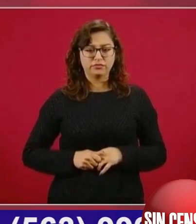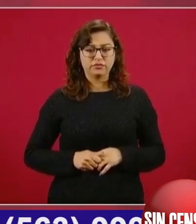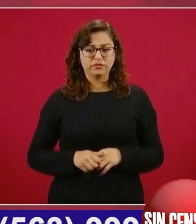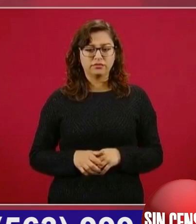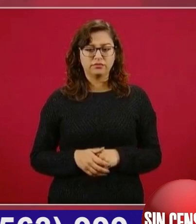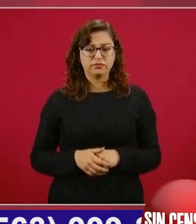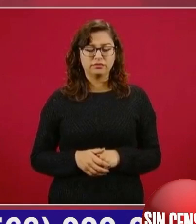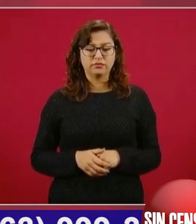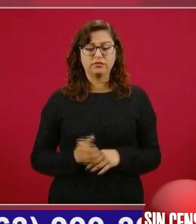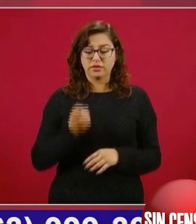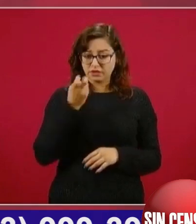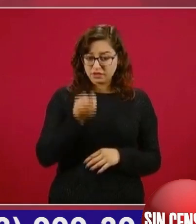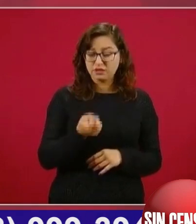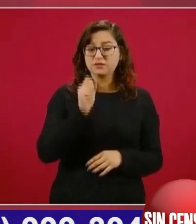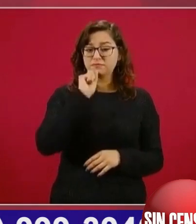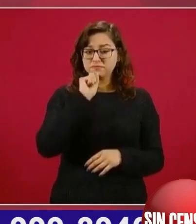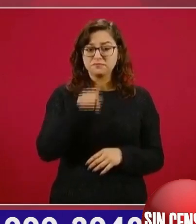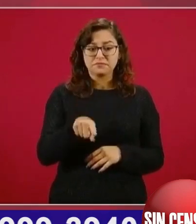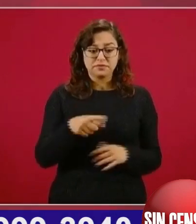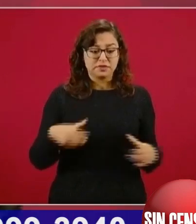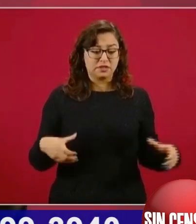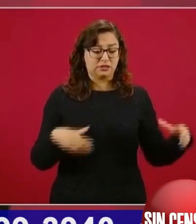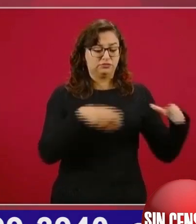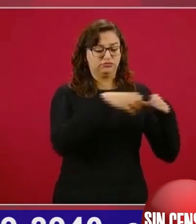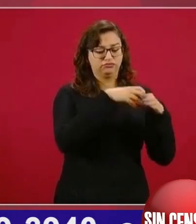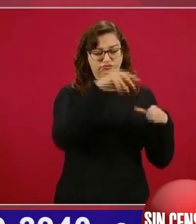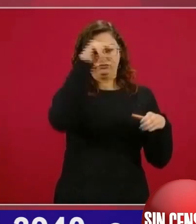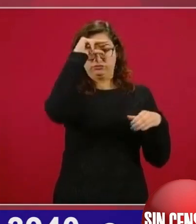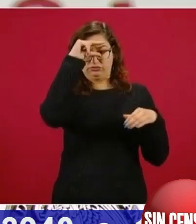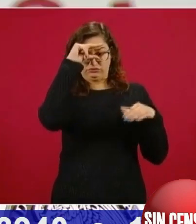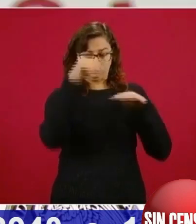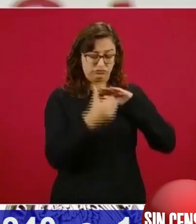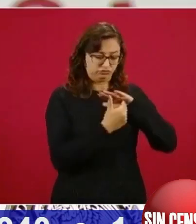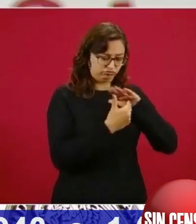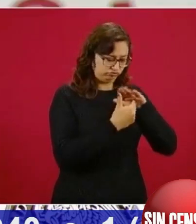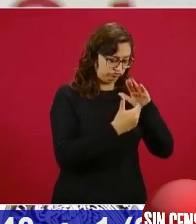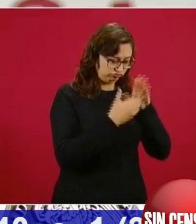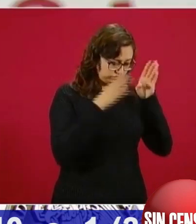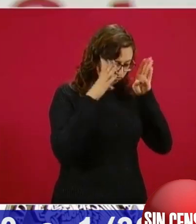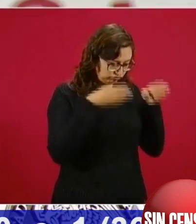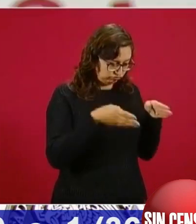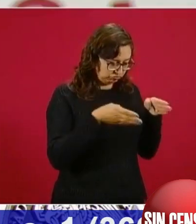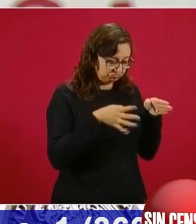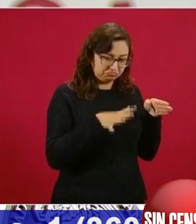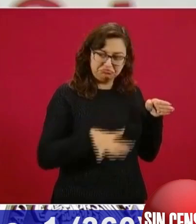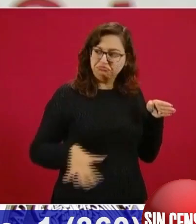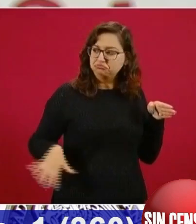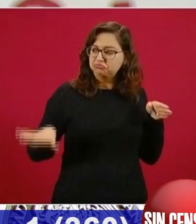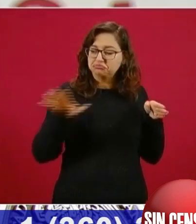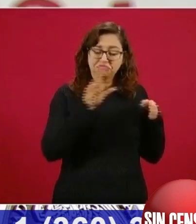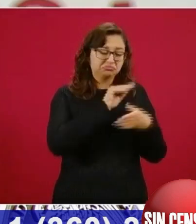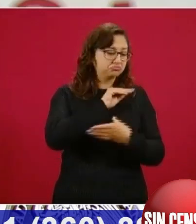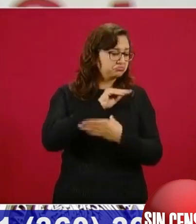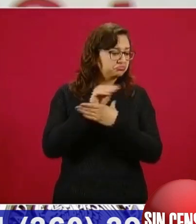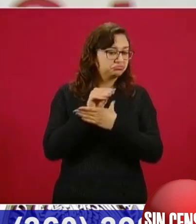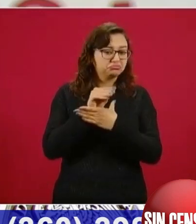Eso también los intelectuales orgánicos nunca lo analizaron.